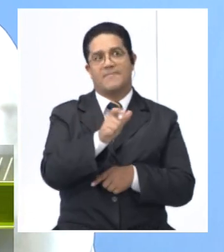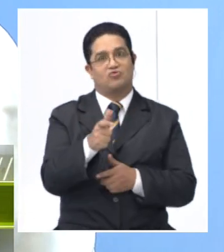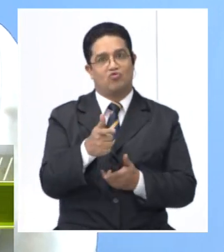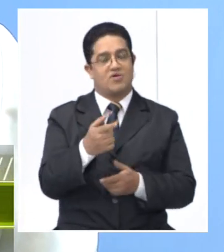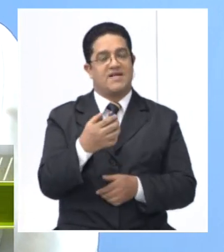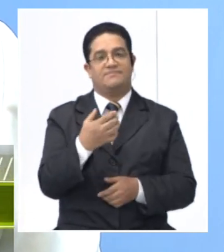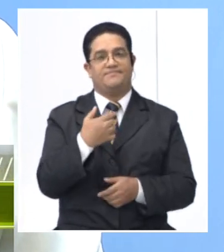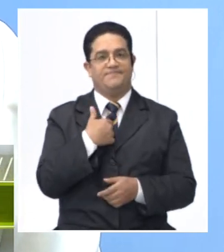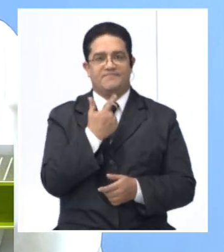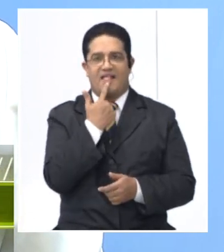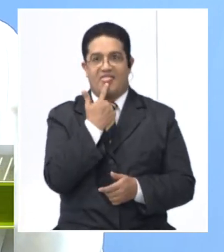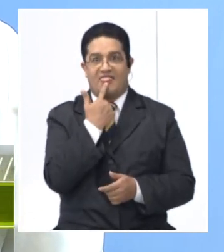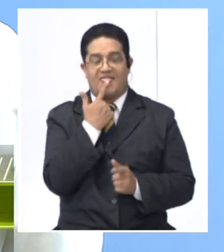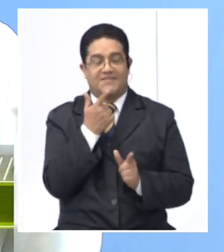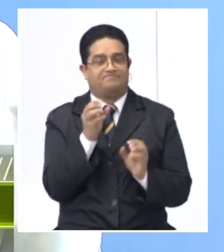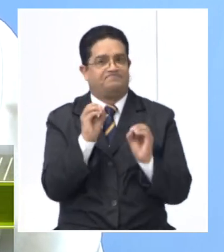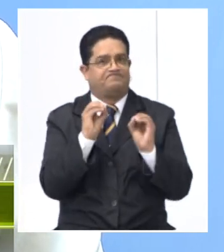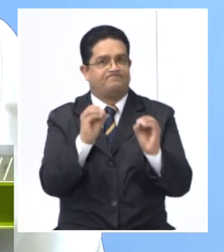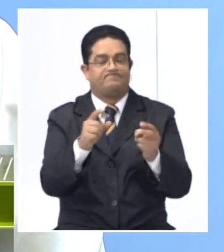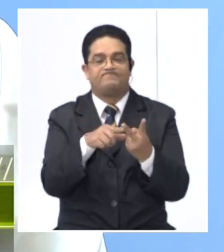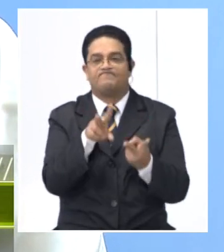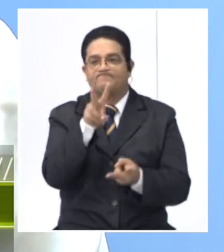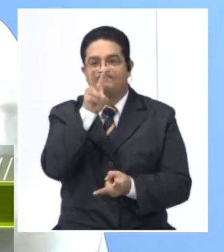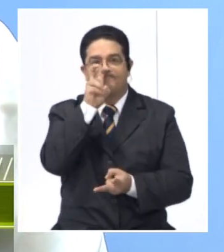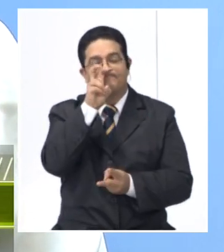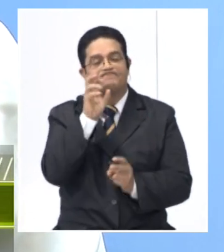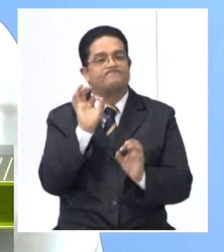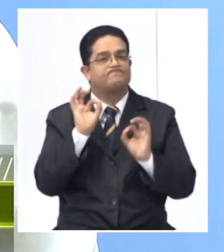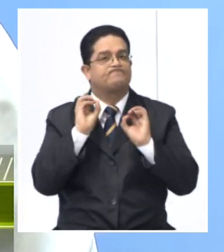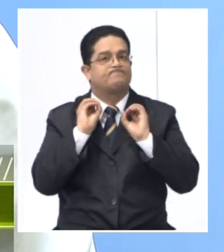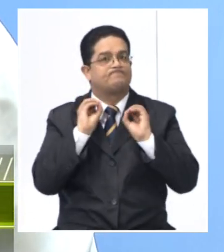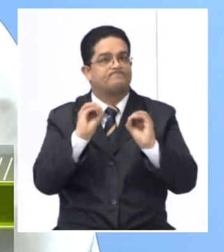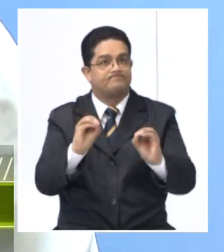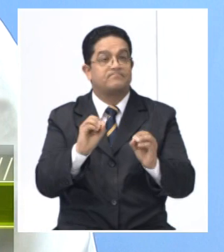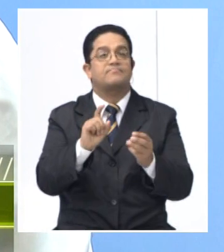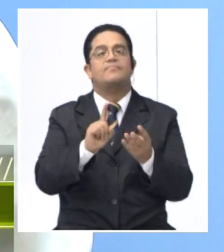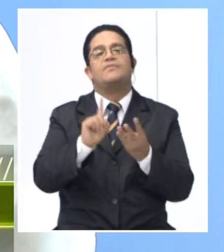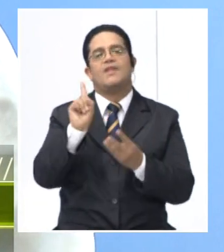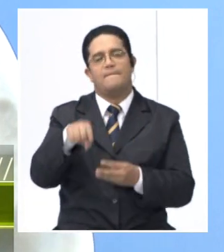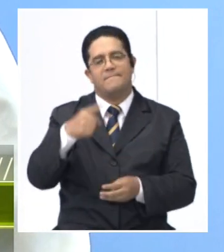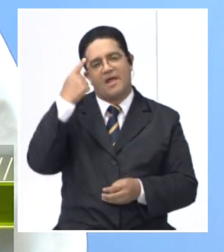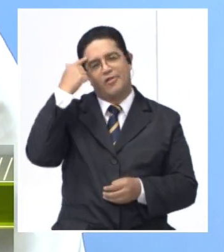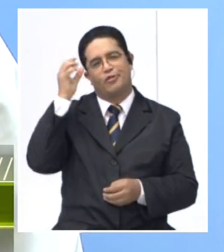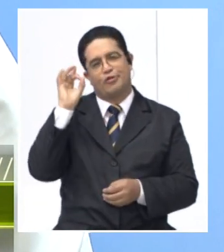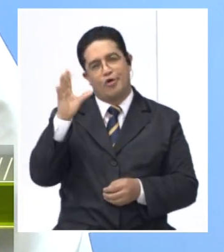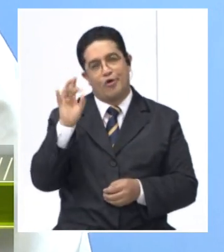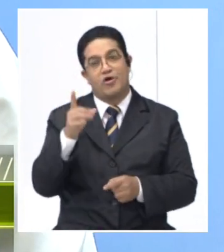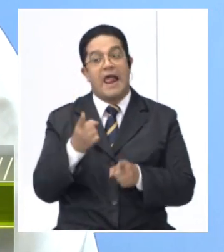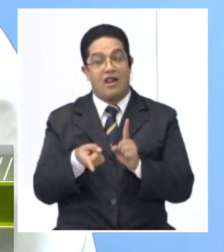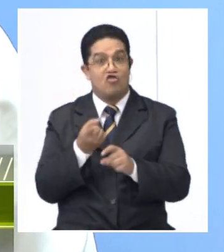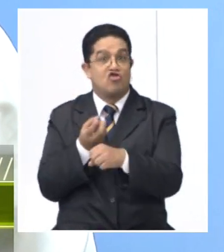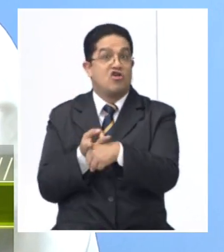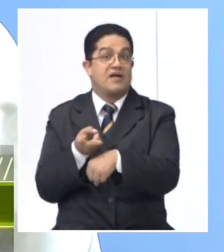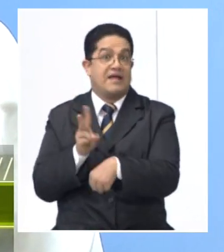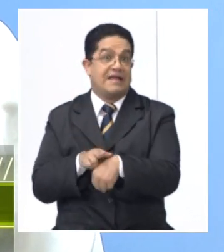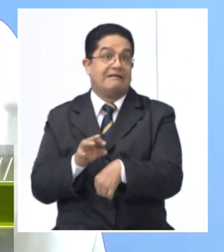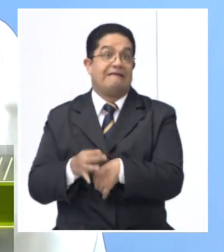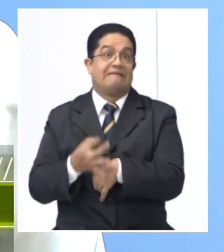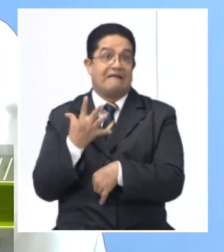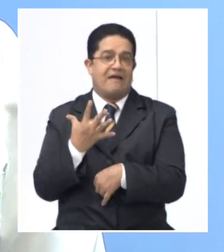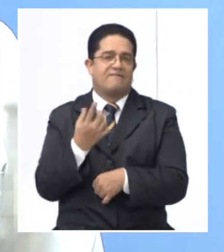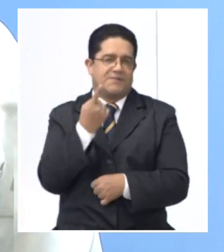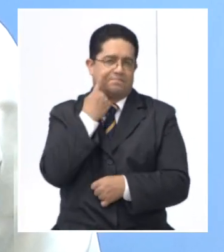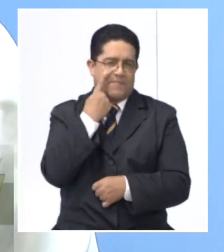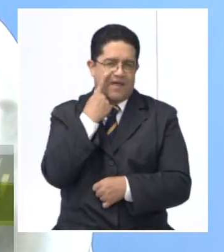y el olfato por esta enfermedad. También se presentan dolores de cabeza y bueno, en casos complicados vemos manifestaciones en